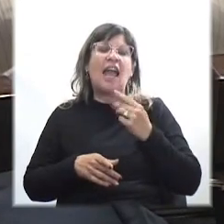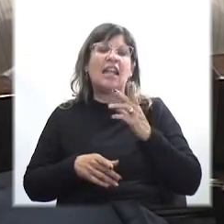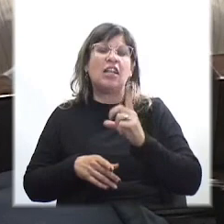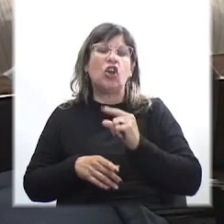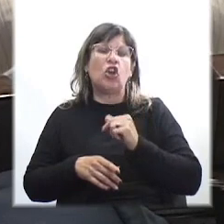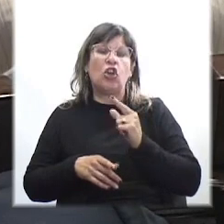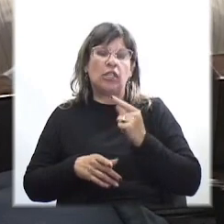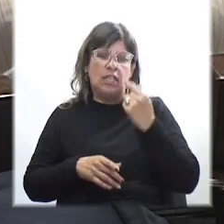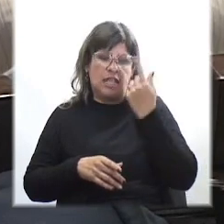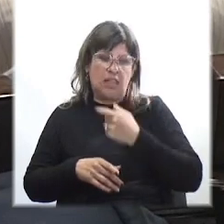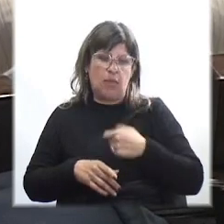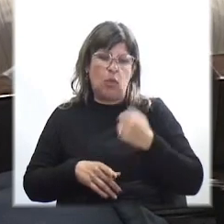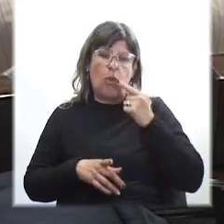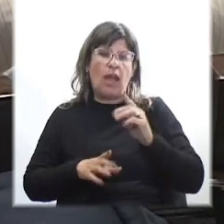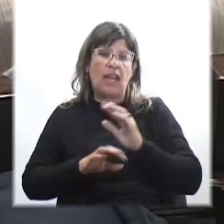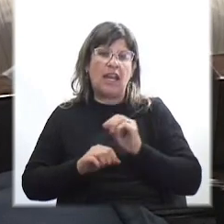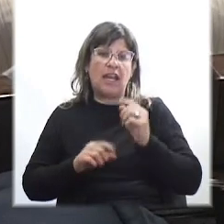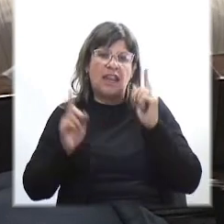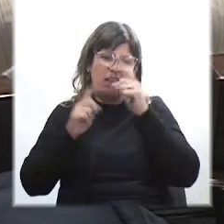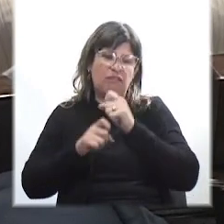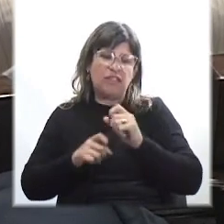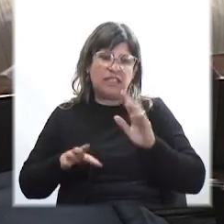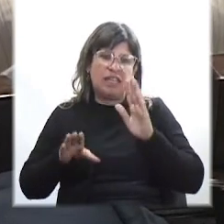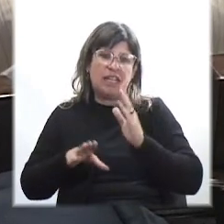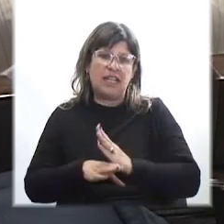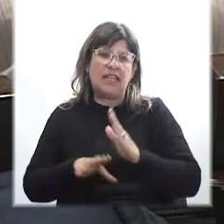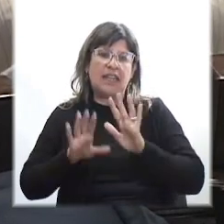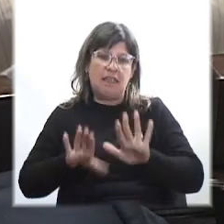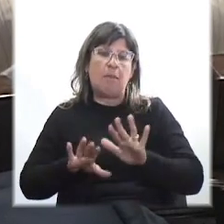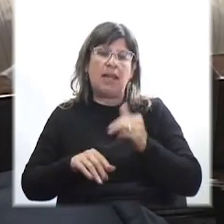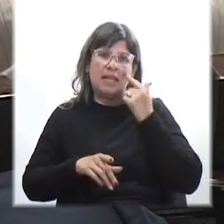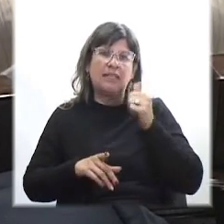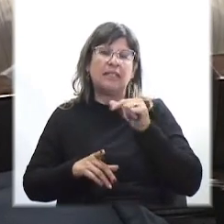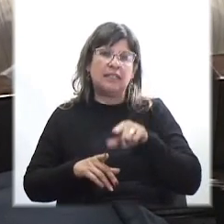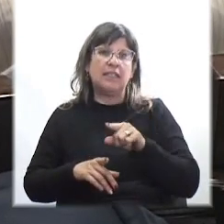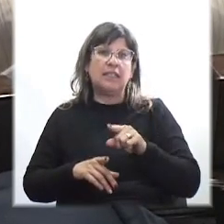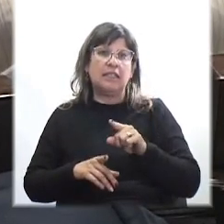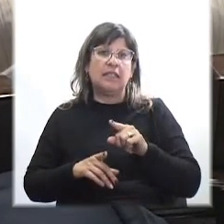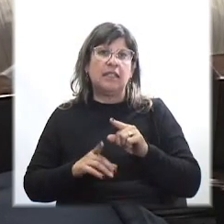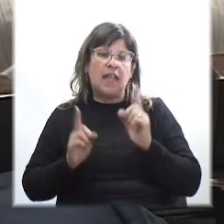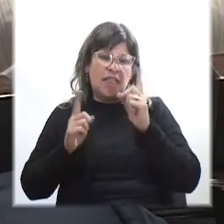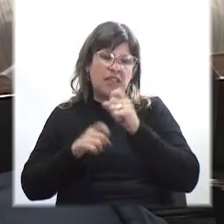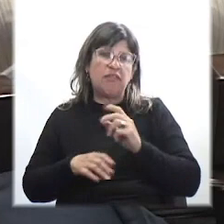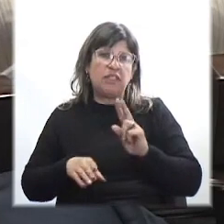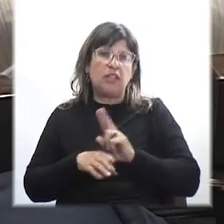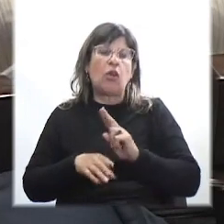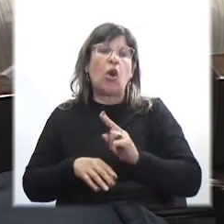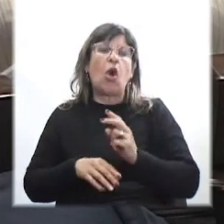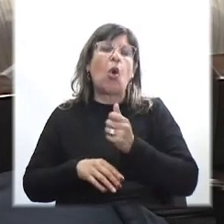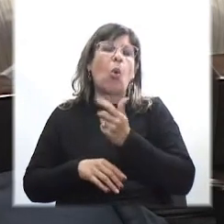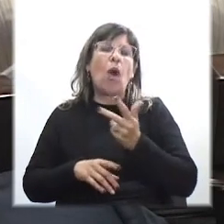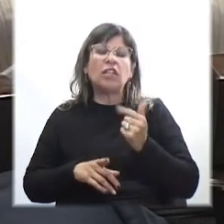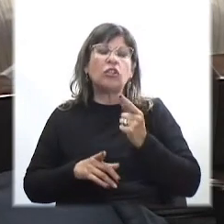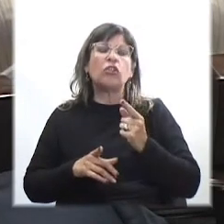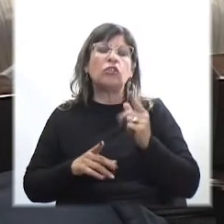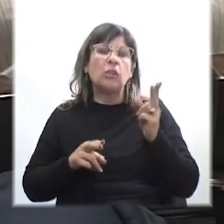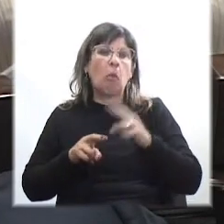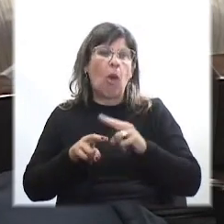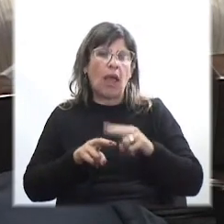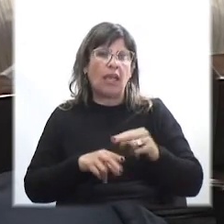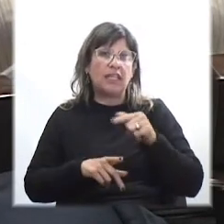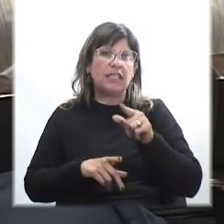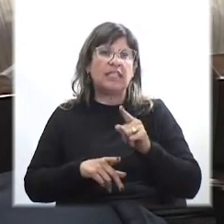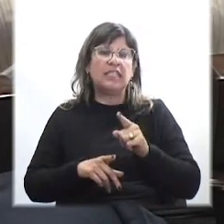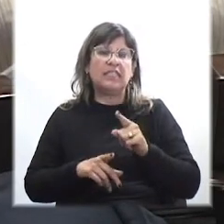parar. Cuando se da poder al Estado para matar enfermos vulnerables, es muy difícil controlar cuántos y cómo se eliminan, limitar